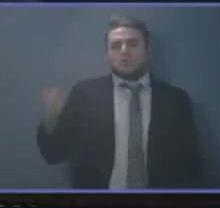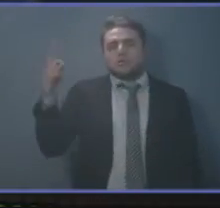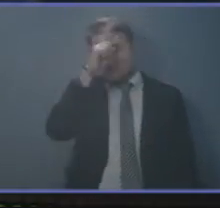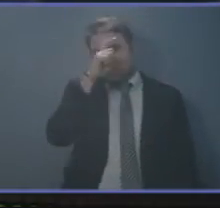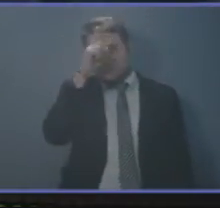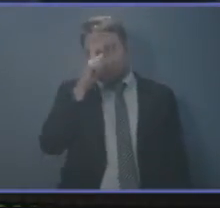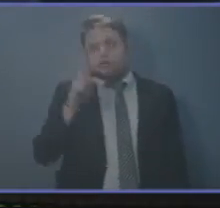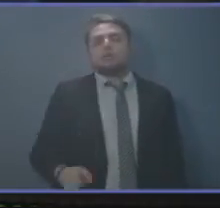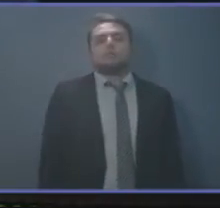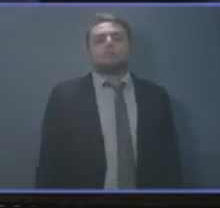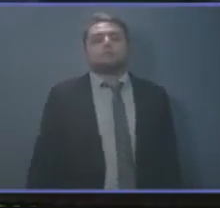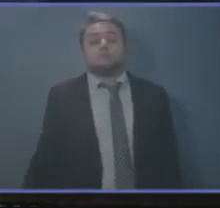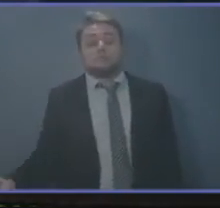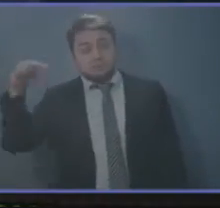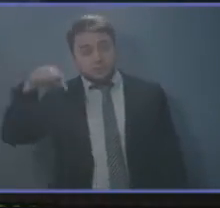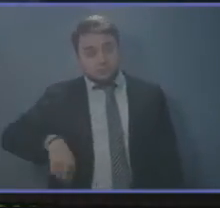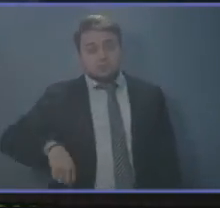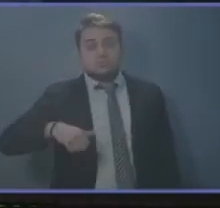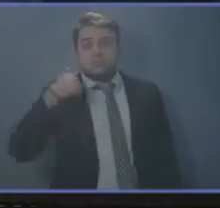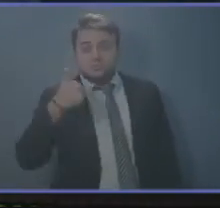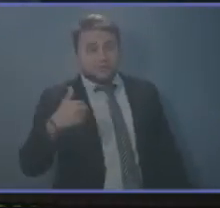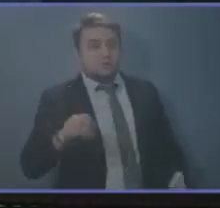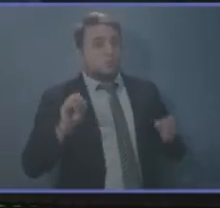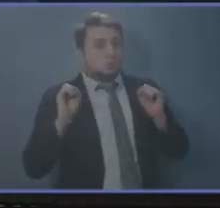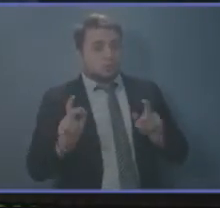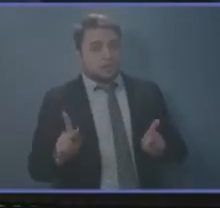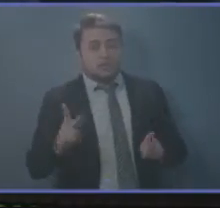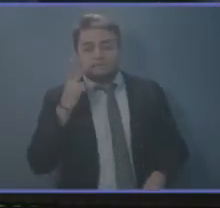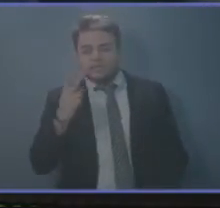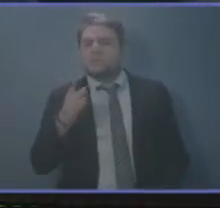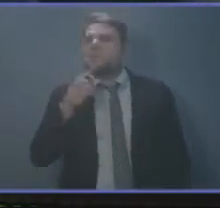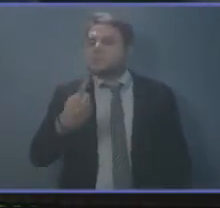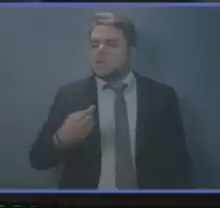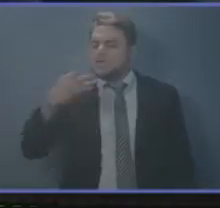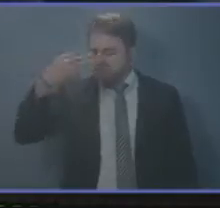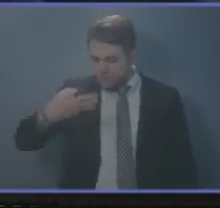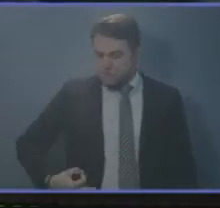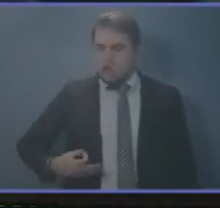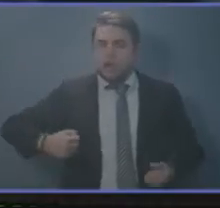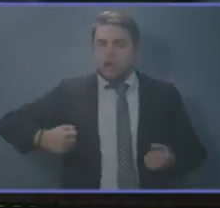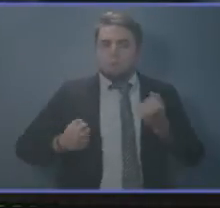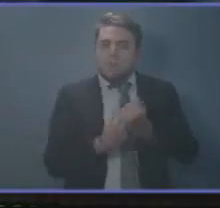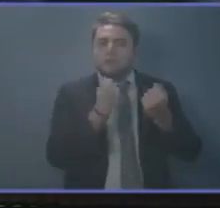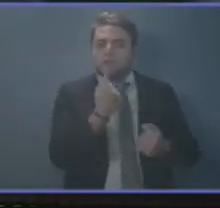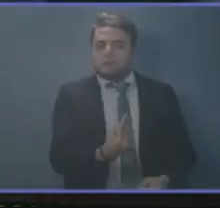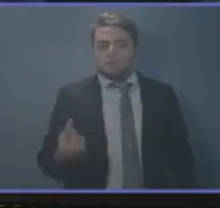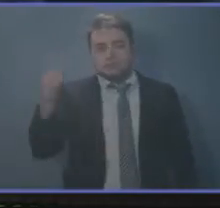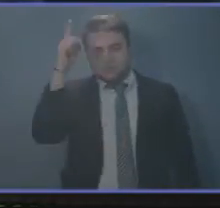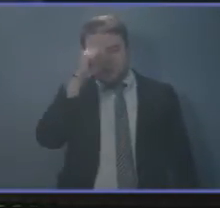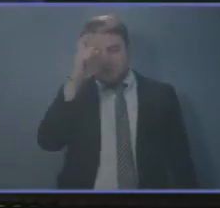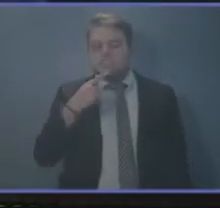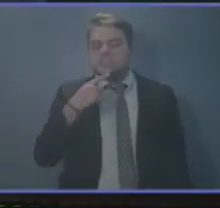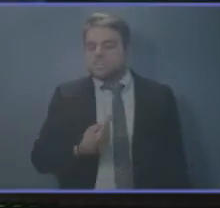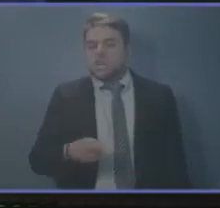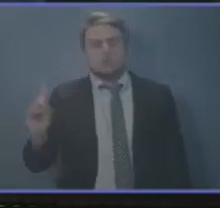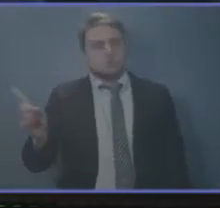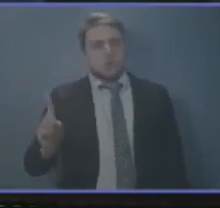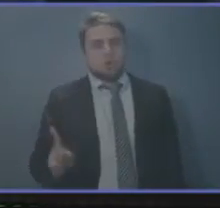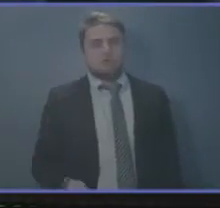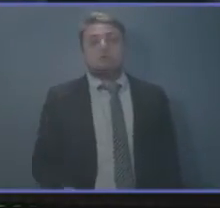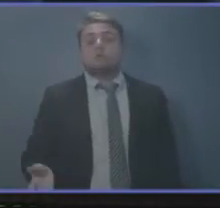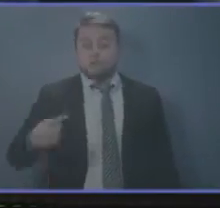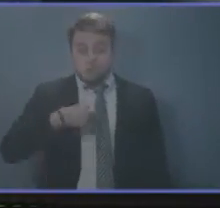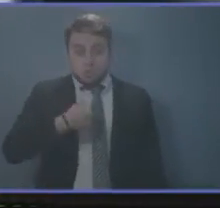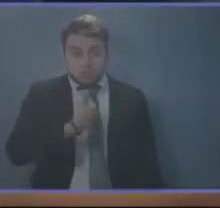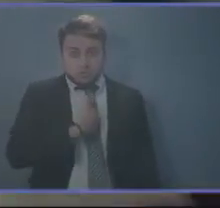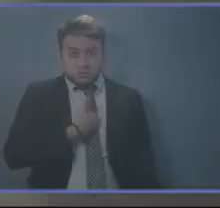oportunidad para demostrar quiénes están del lado de los trabajadores y quiénes no. En lo personal,